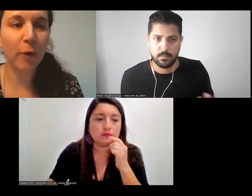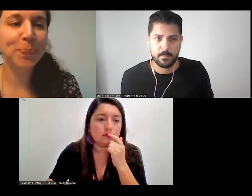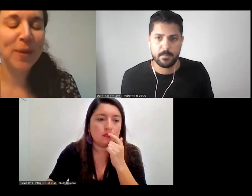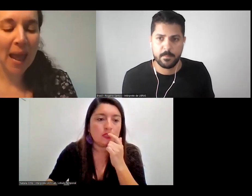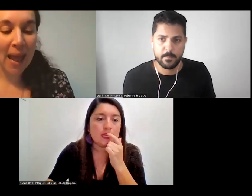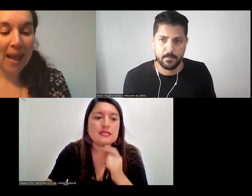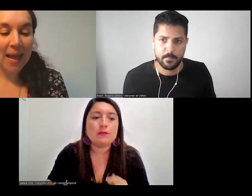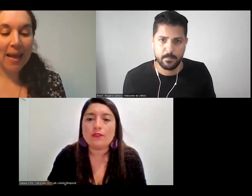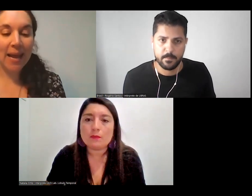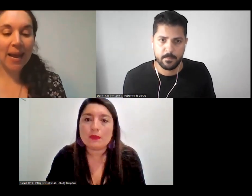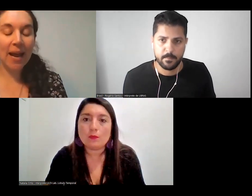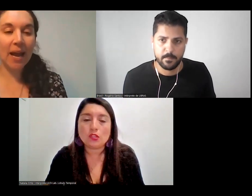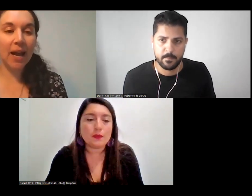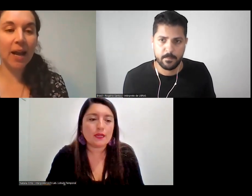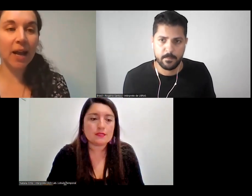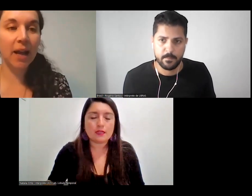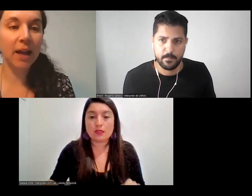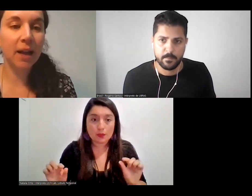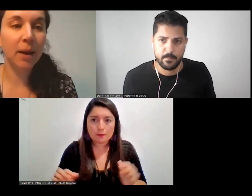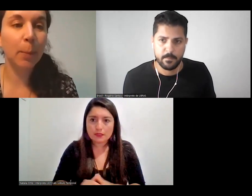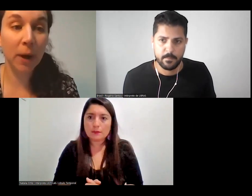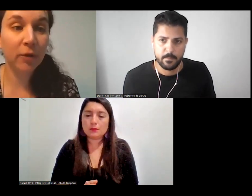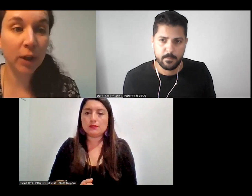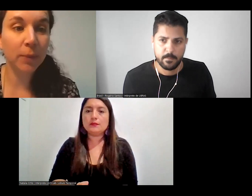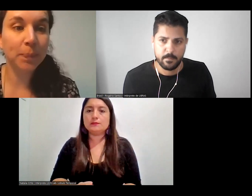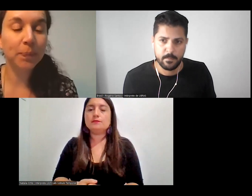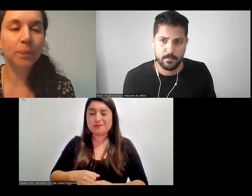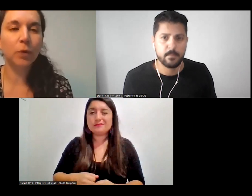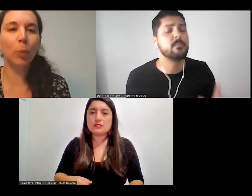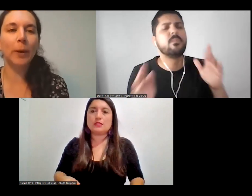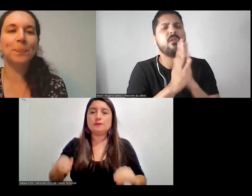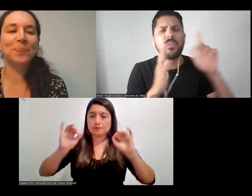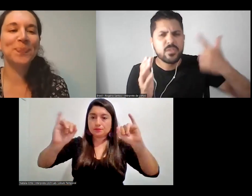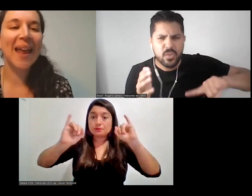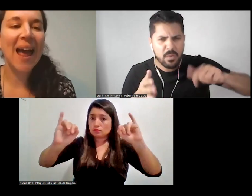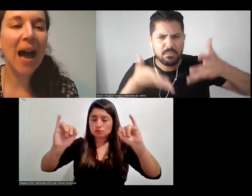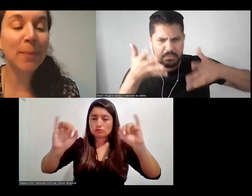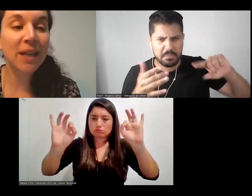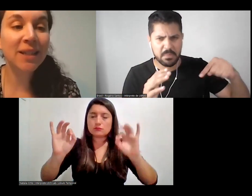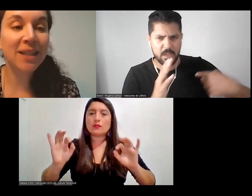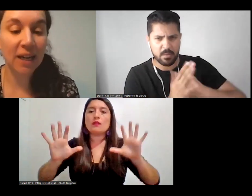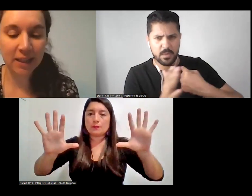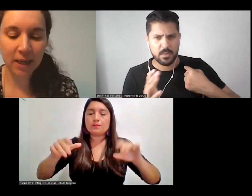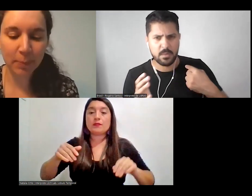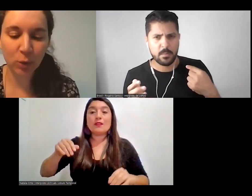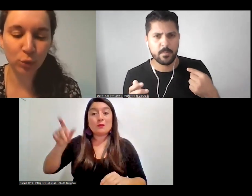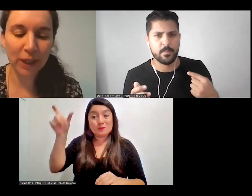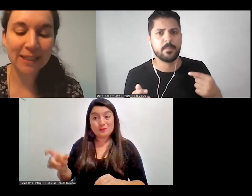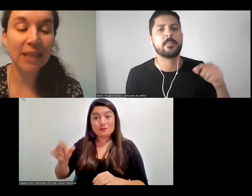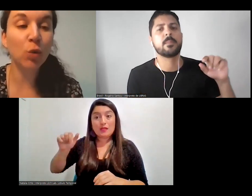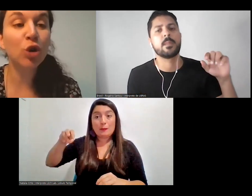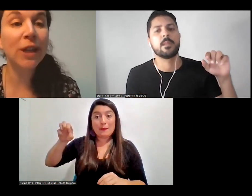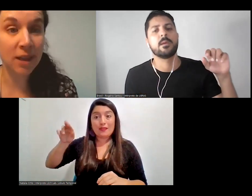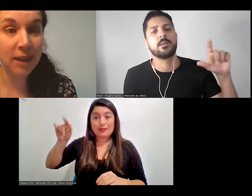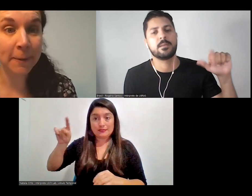De nuevo. Sí, por favor, que me quede un poquito pegada, dice Carolina. ¿Puedes repetir la Perfecto. Pregunta? Súper. Ameris Salazar